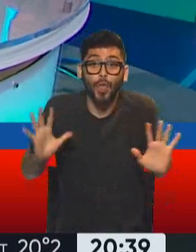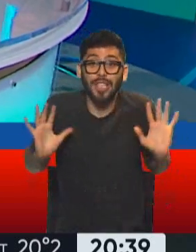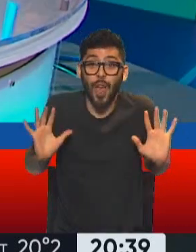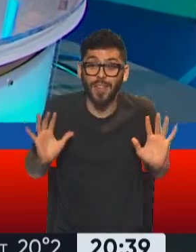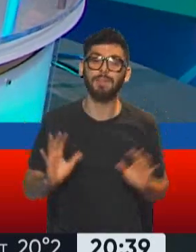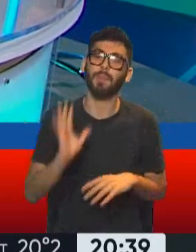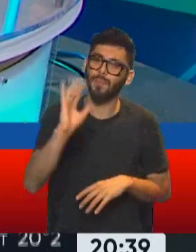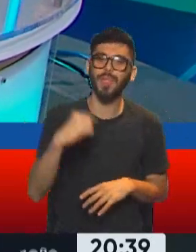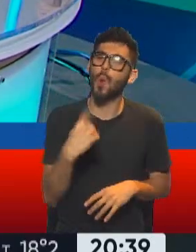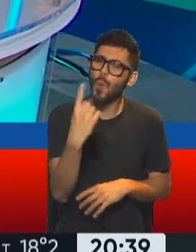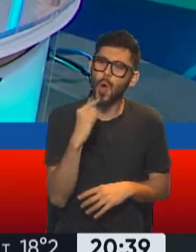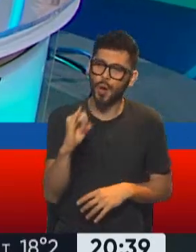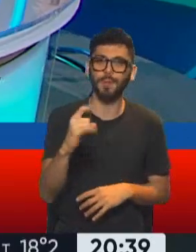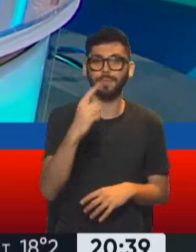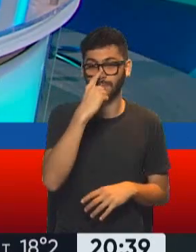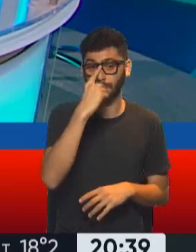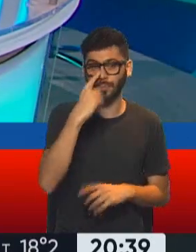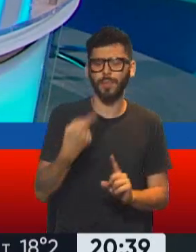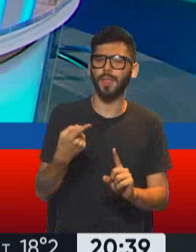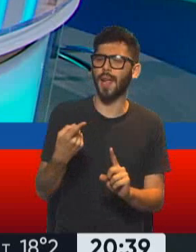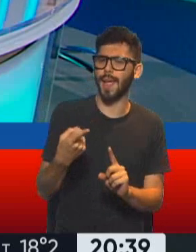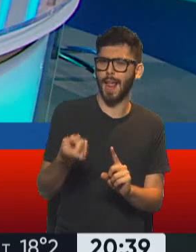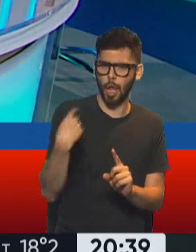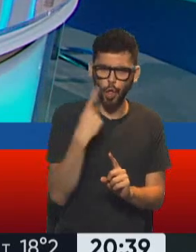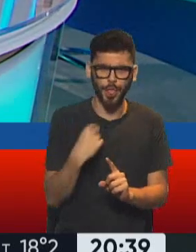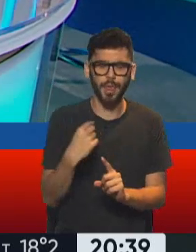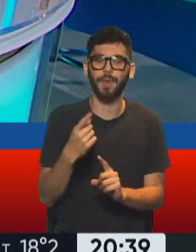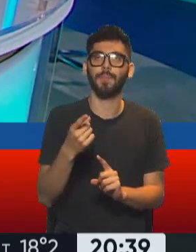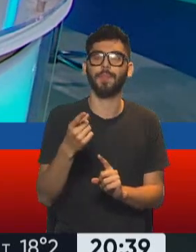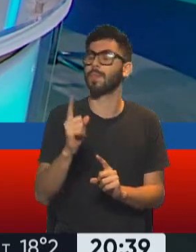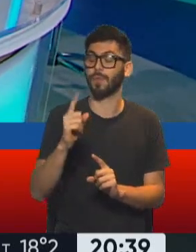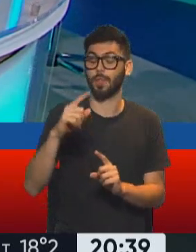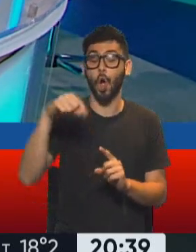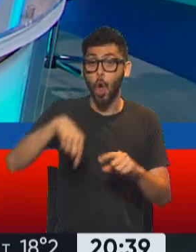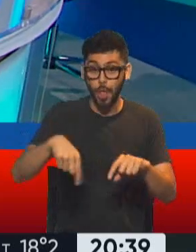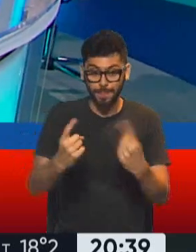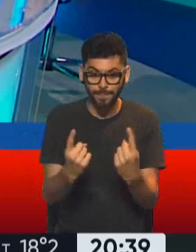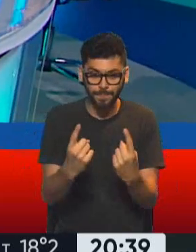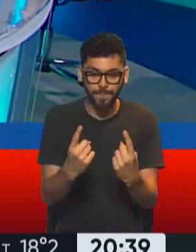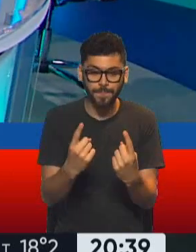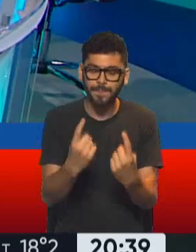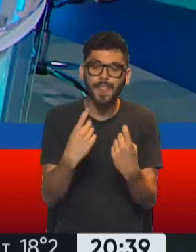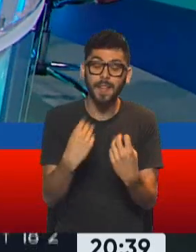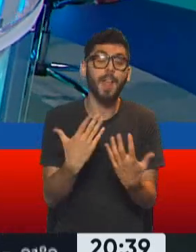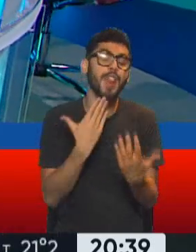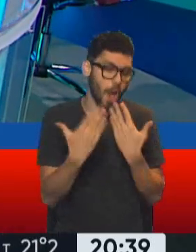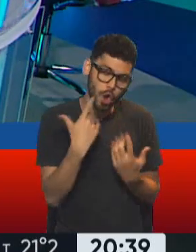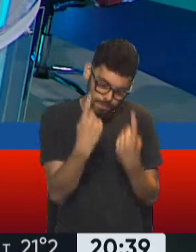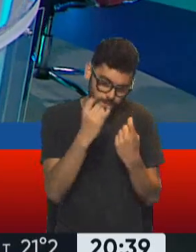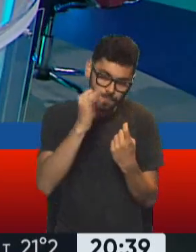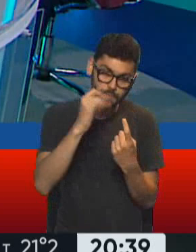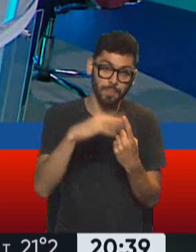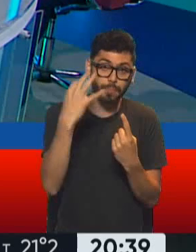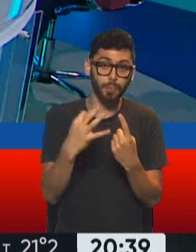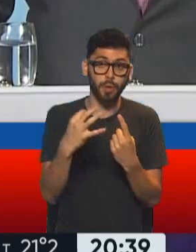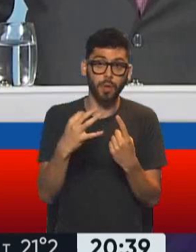quiero decir una cosa más el otro elemento que también el otro elemento que también es necesario hoy es yo creo que también hace falta un diálogo sobre todo el